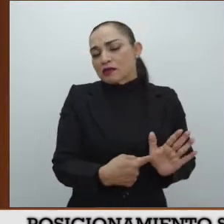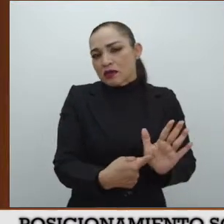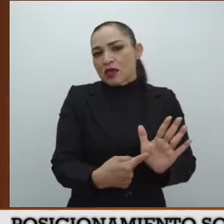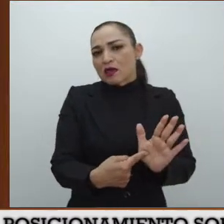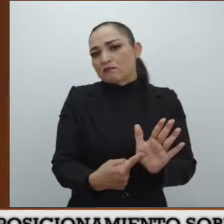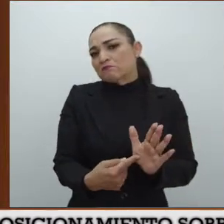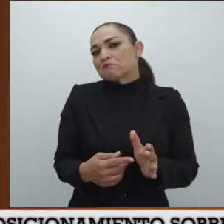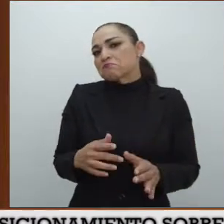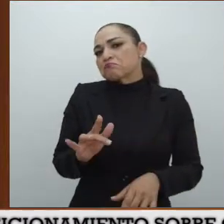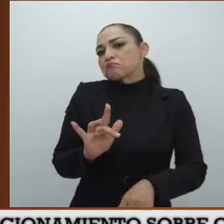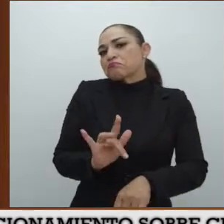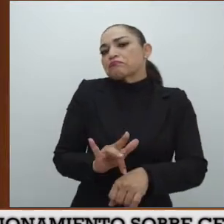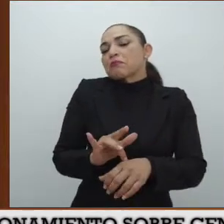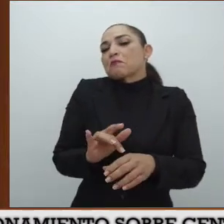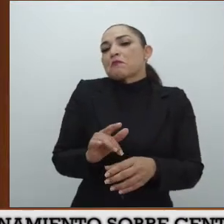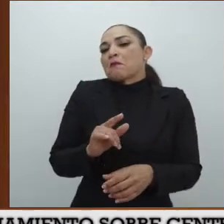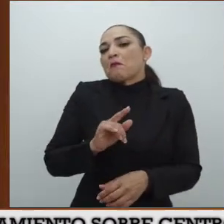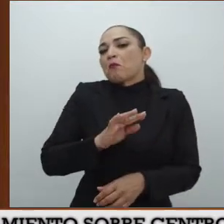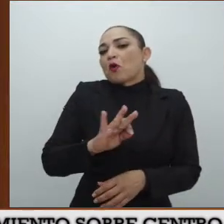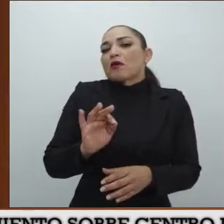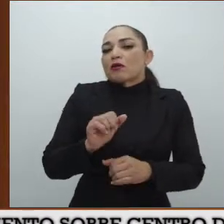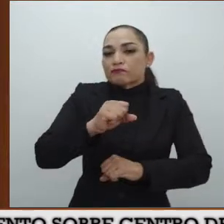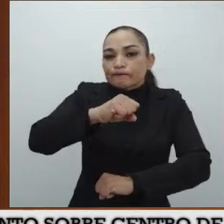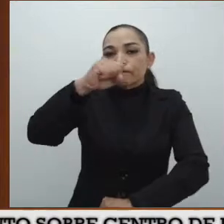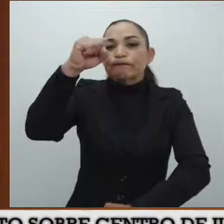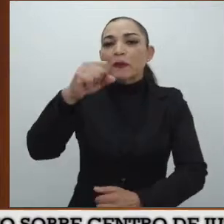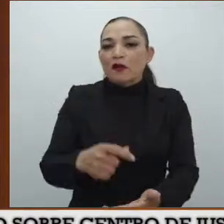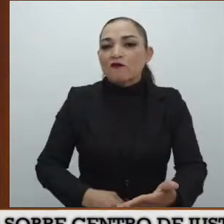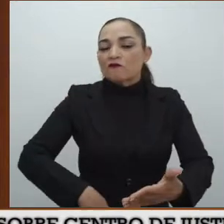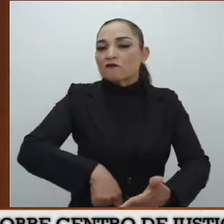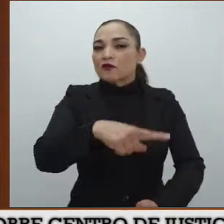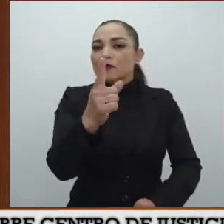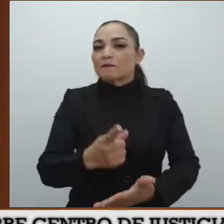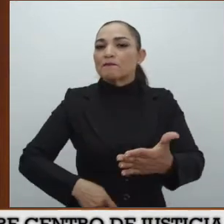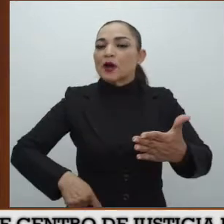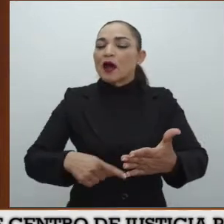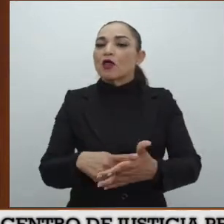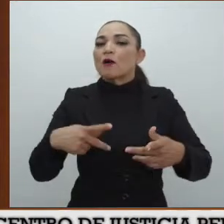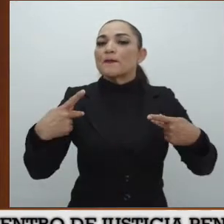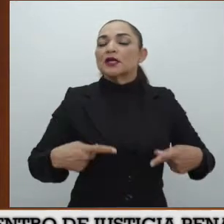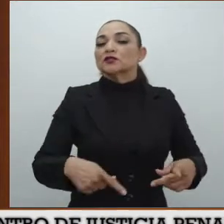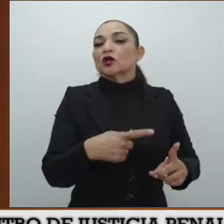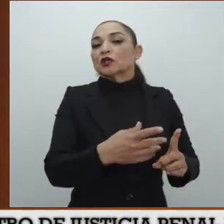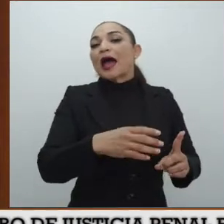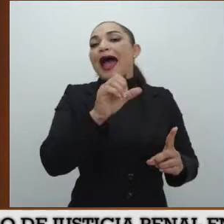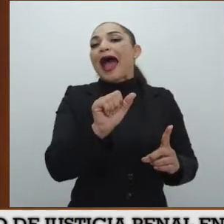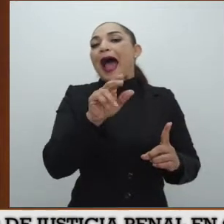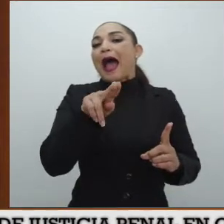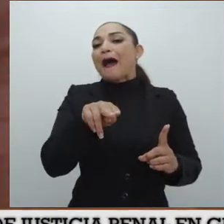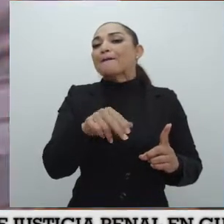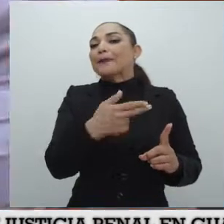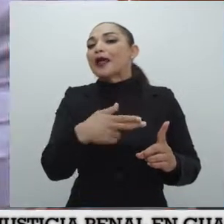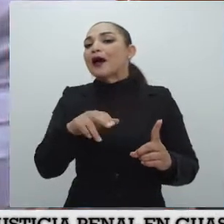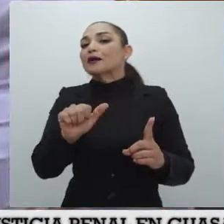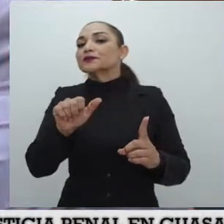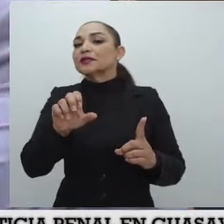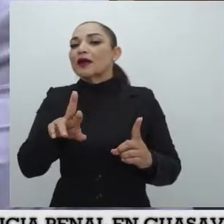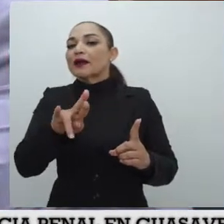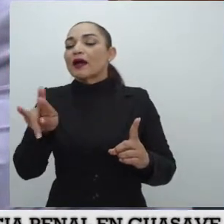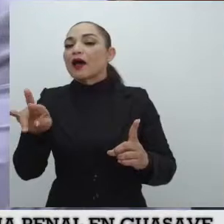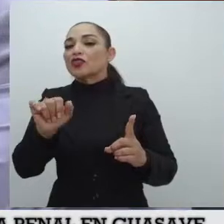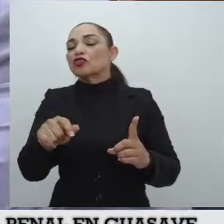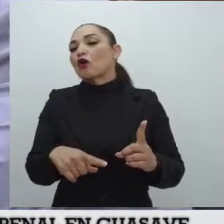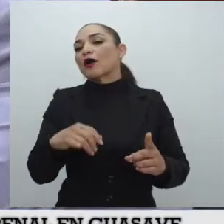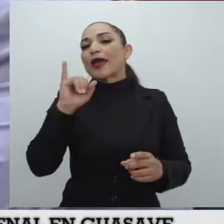cualquier interesado y está firmado por el ciudadano Abraham Serrano Vargas, jefe de Departamento de Concursos